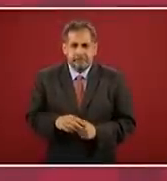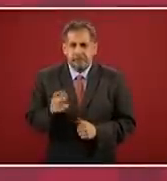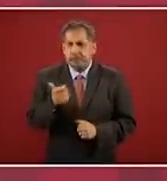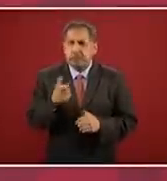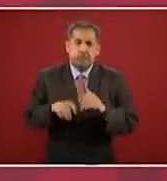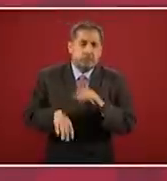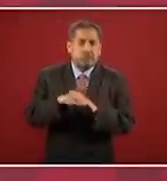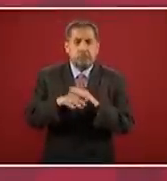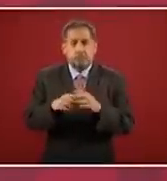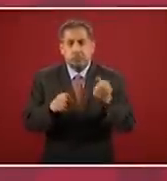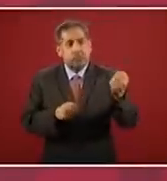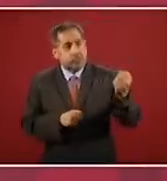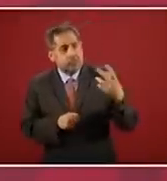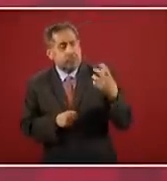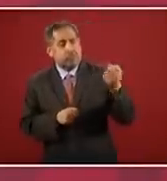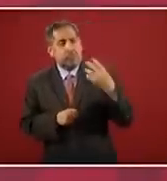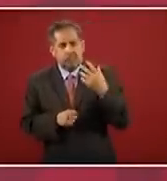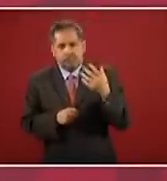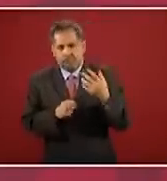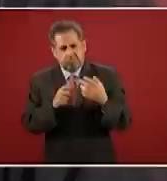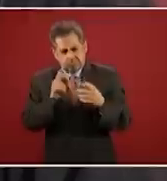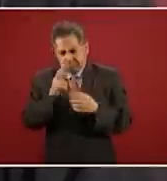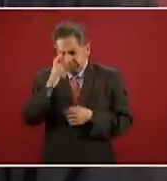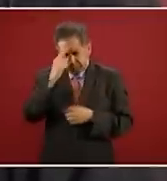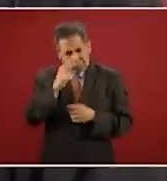cuánto aportan nuestros héroes